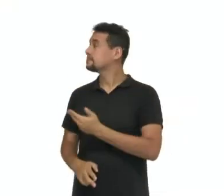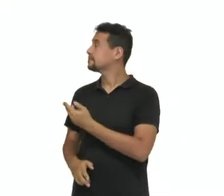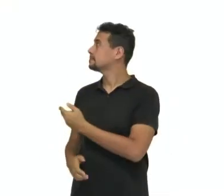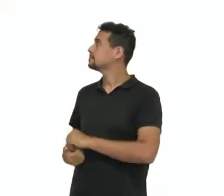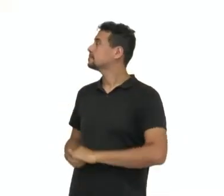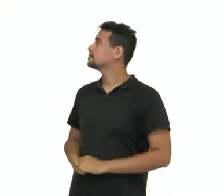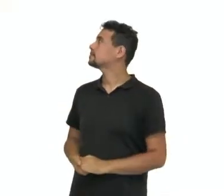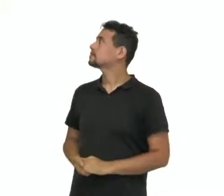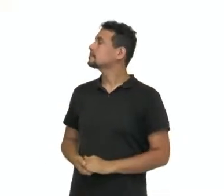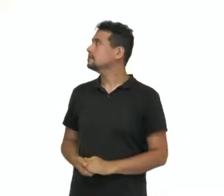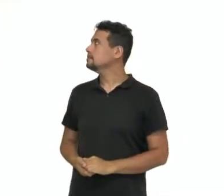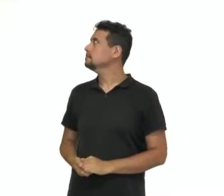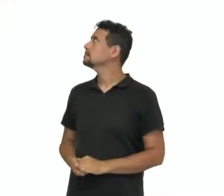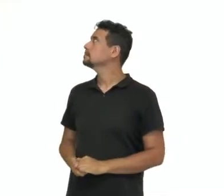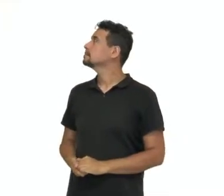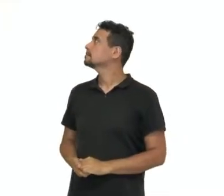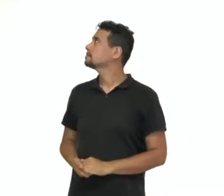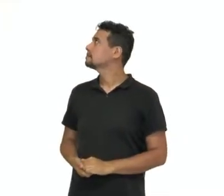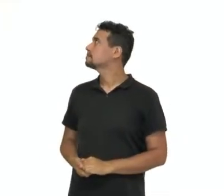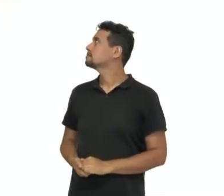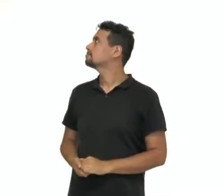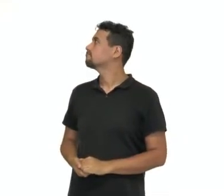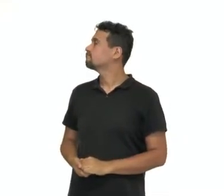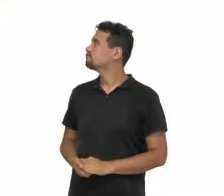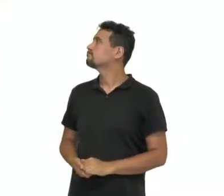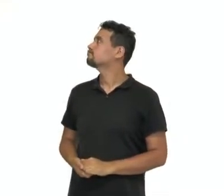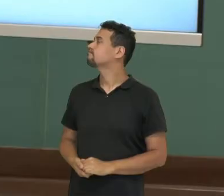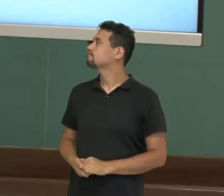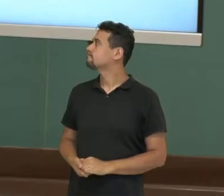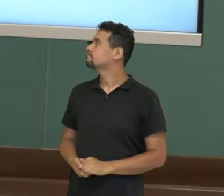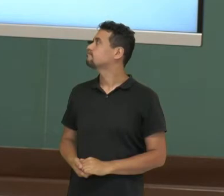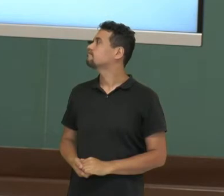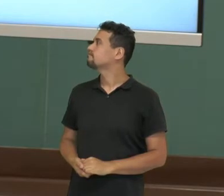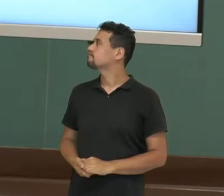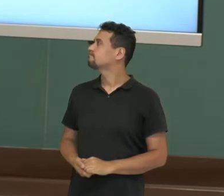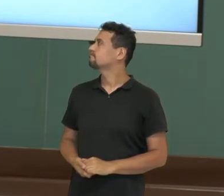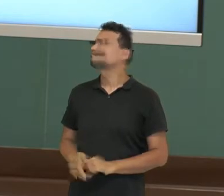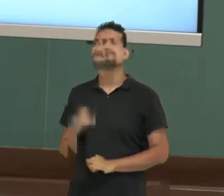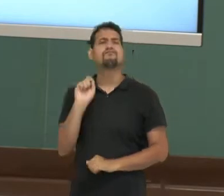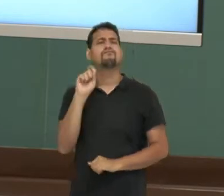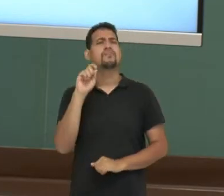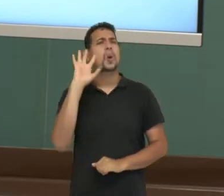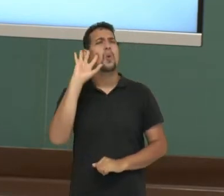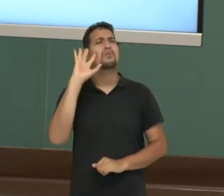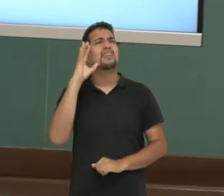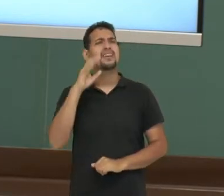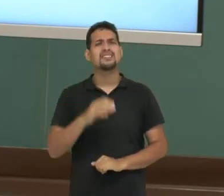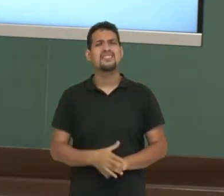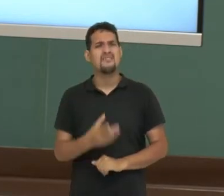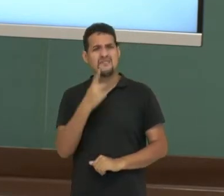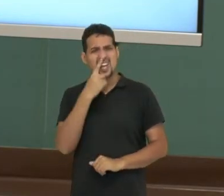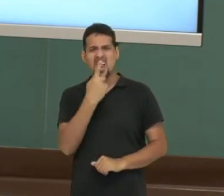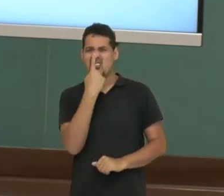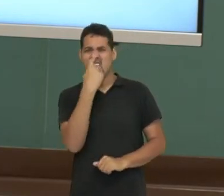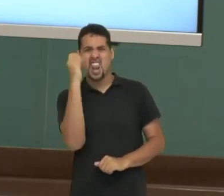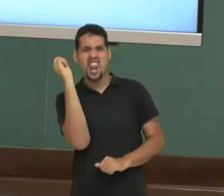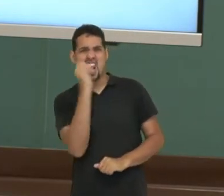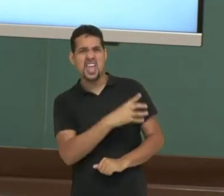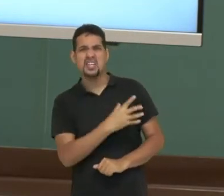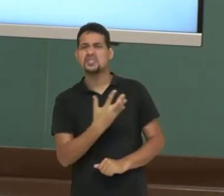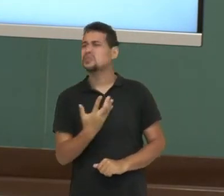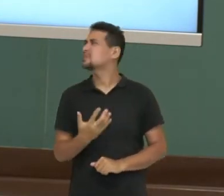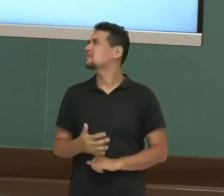Olha aquí. Observen. ¿O qué está acontecendo? Olha cuánto lixo.